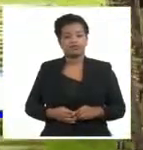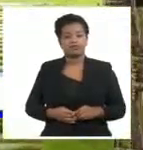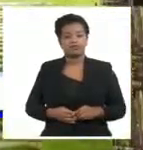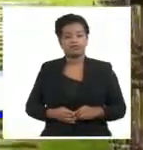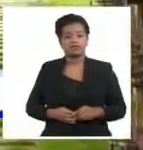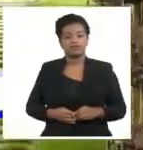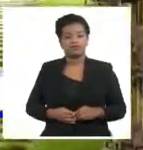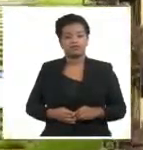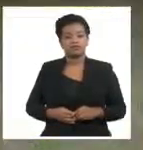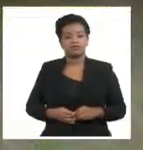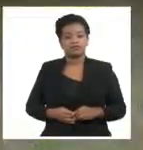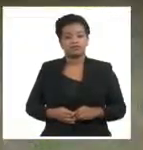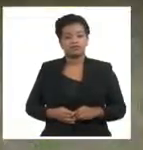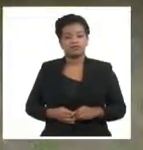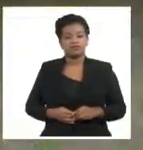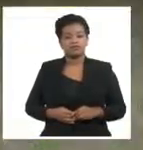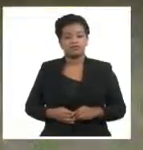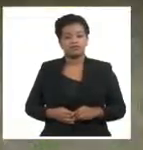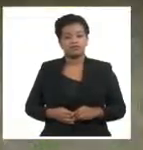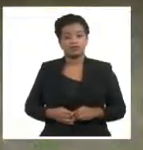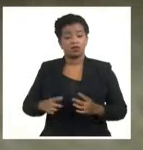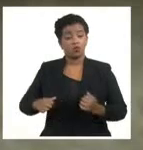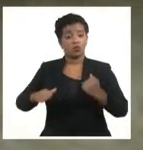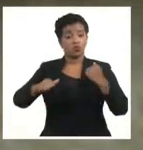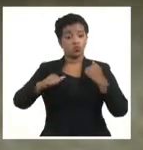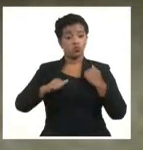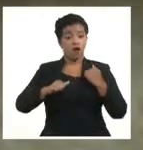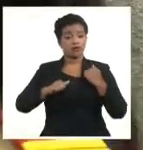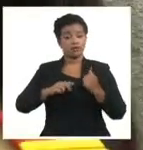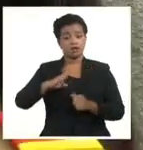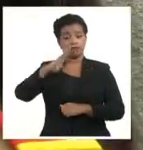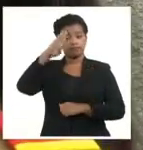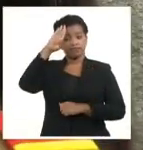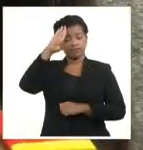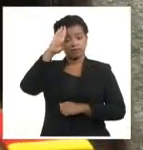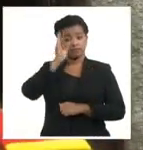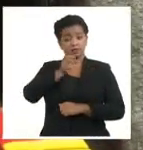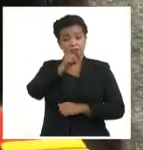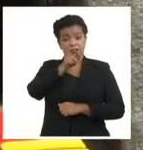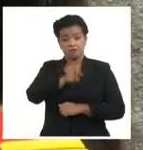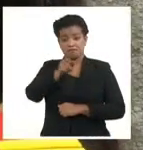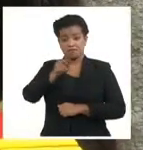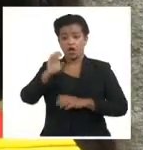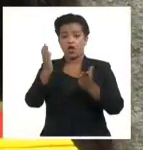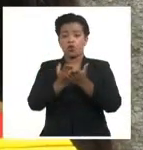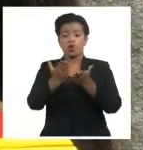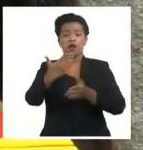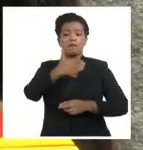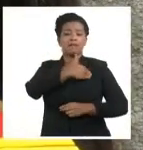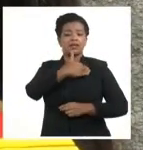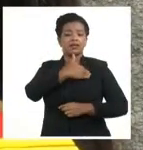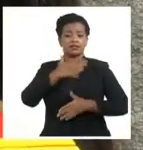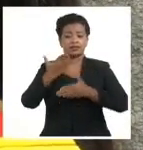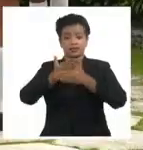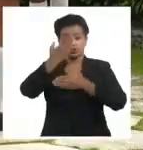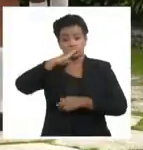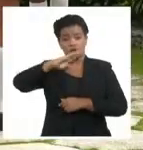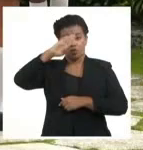Esta ceremonia militar con guardia de honor, protagonizada por alumnas de la Escuela Militar Camilo Cienfuegos de Santiago de